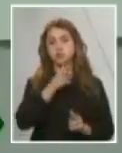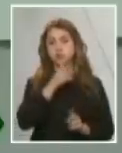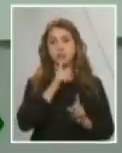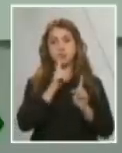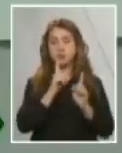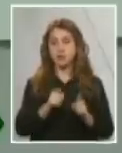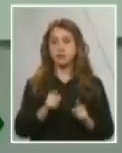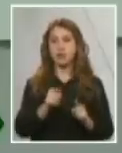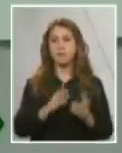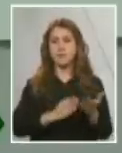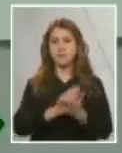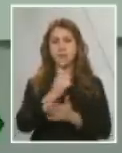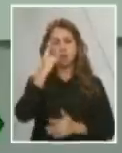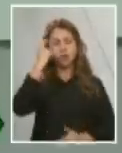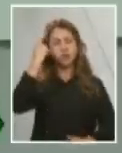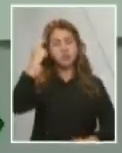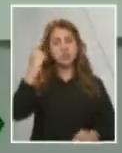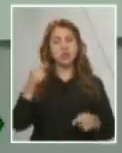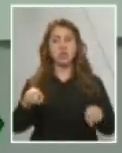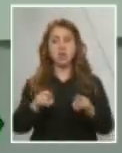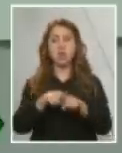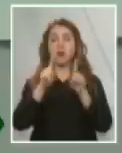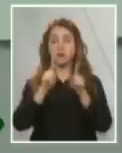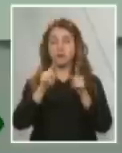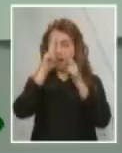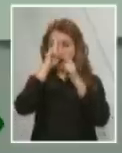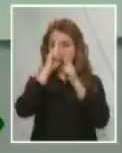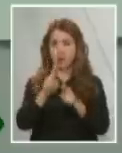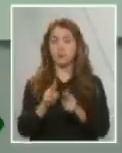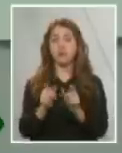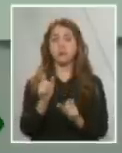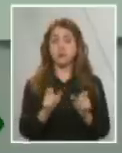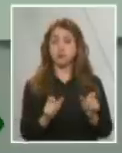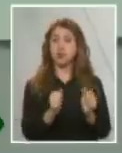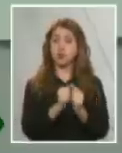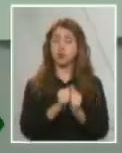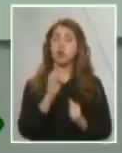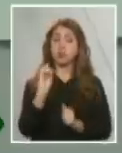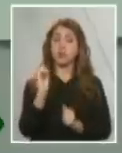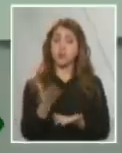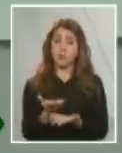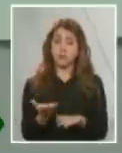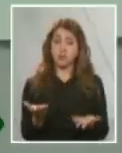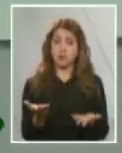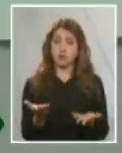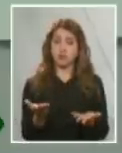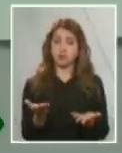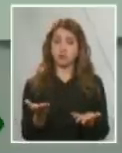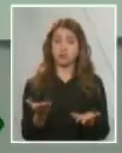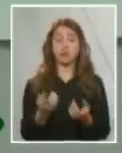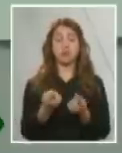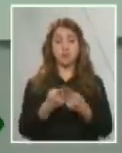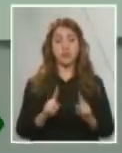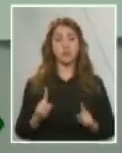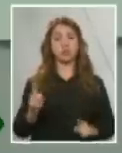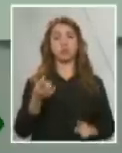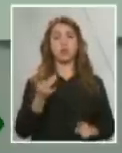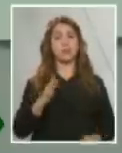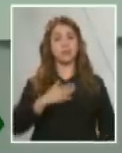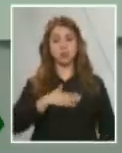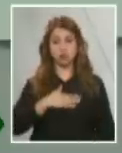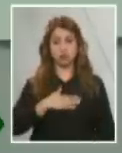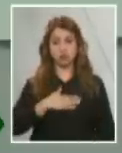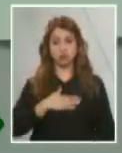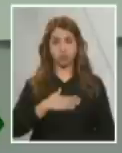tiene que entrar en conciencia que igual tienen que respetar a las personas con discapacidades diferentes, no solamente yo,